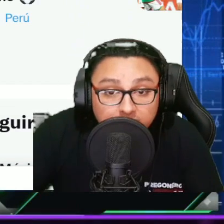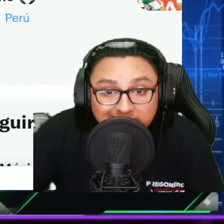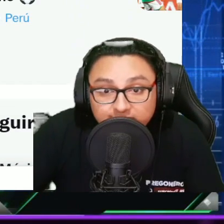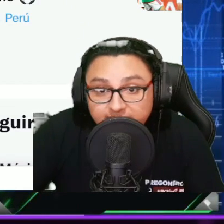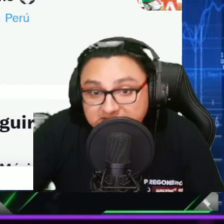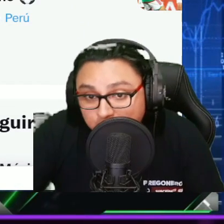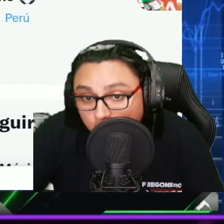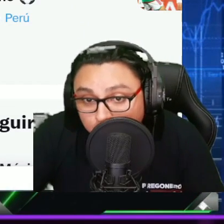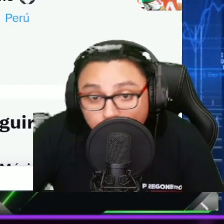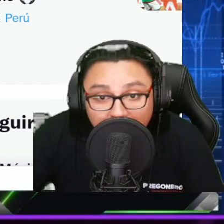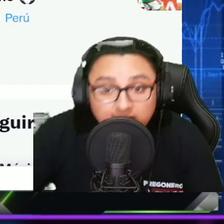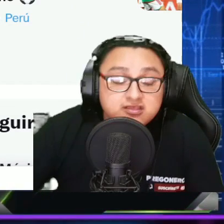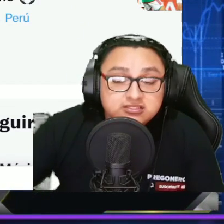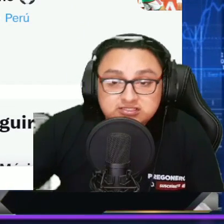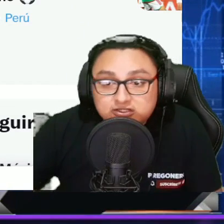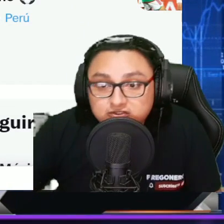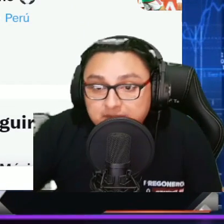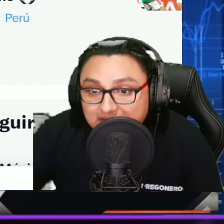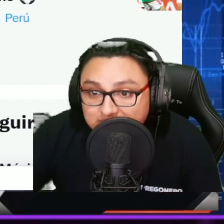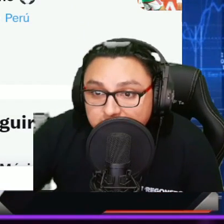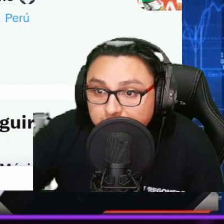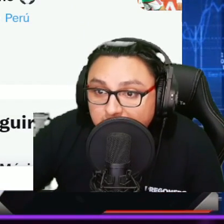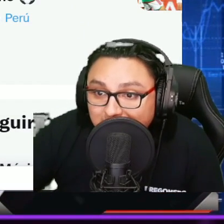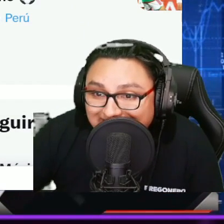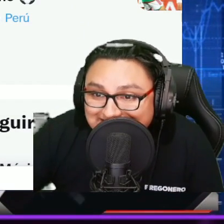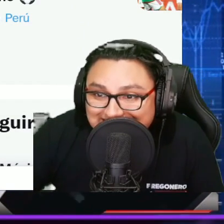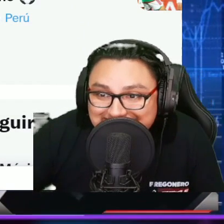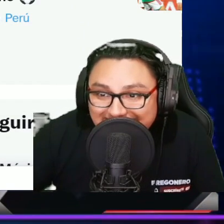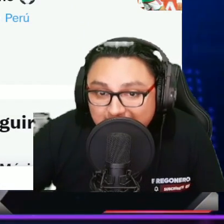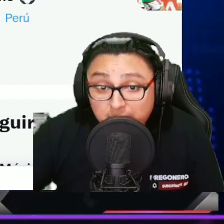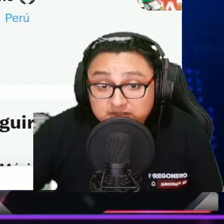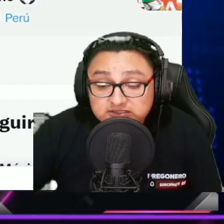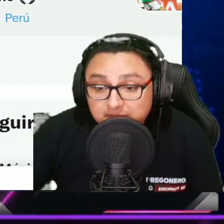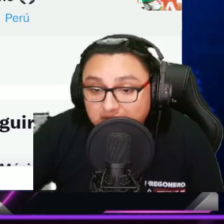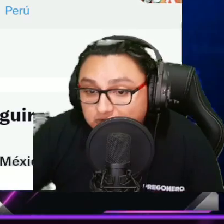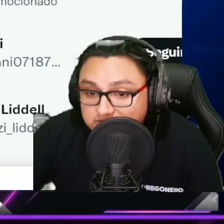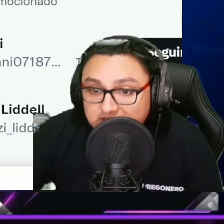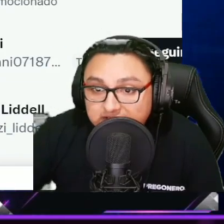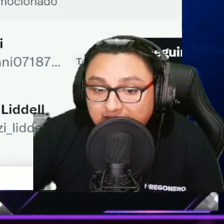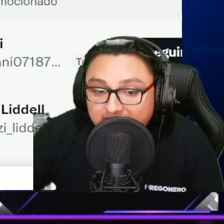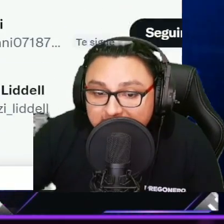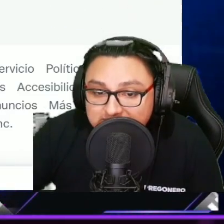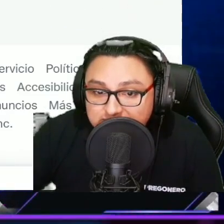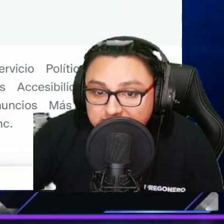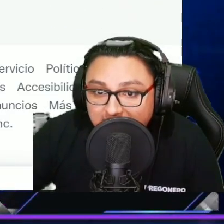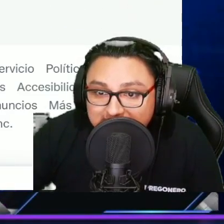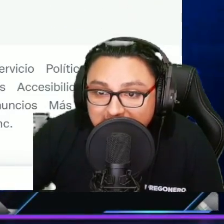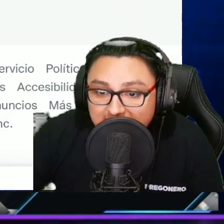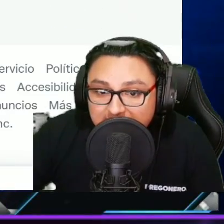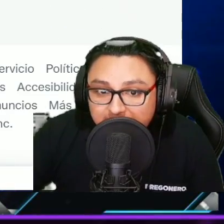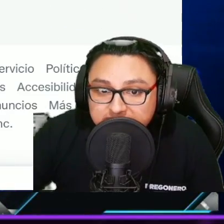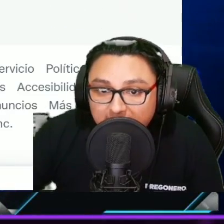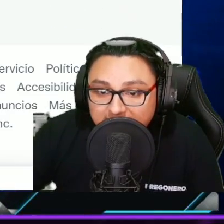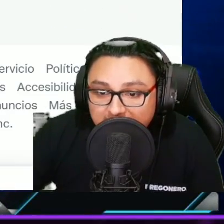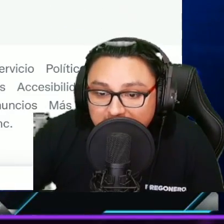la ciudad a una gran fiesta popular y cientos de miles lo disfrutaron a distancia a través de medios y de redes sociales